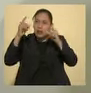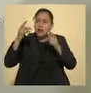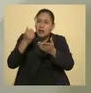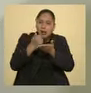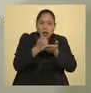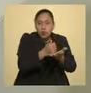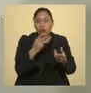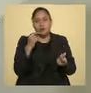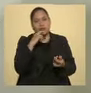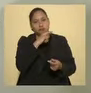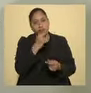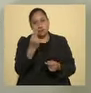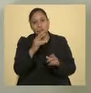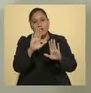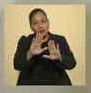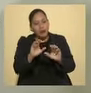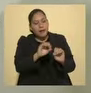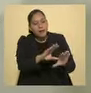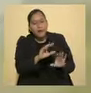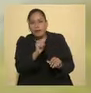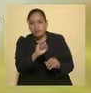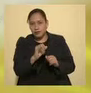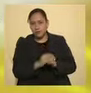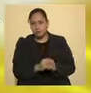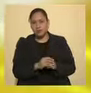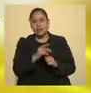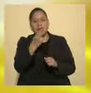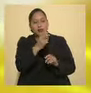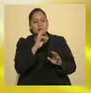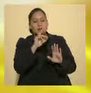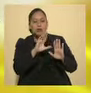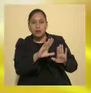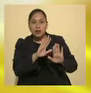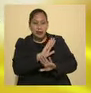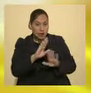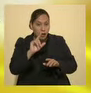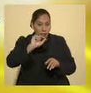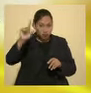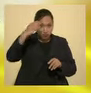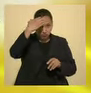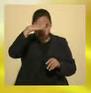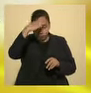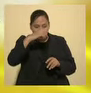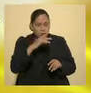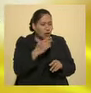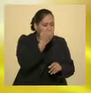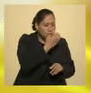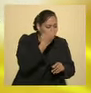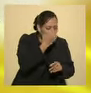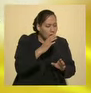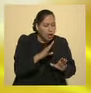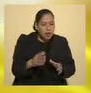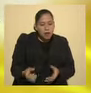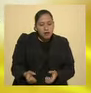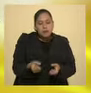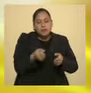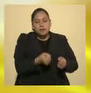Gente. Un profesional. Entonces, en ese caso, ya inmediatamente hay que, pues ya el profesional que decida qué es lo que hay que hacer.